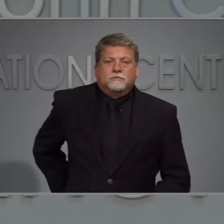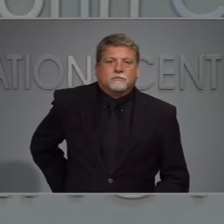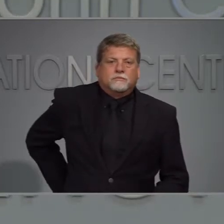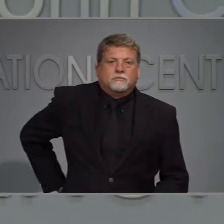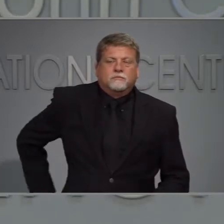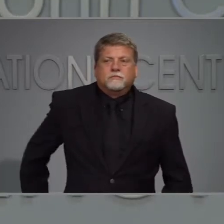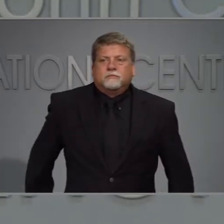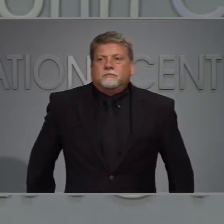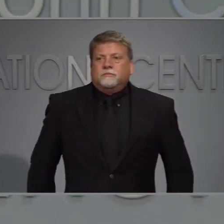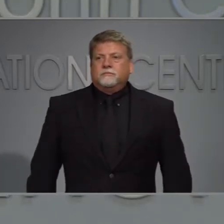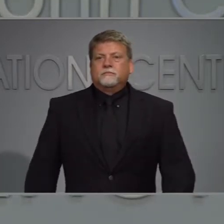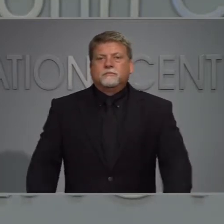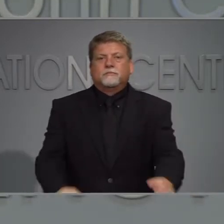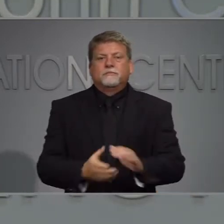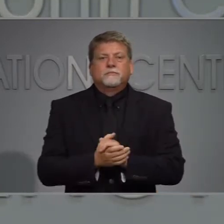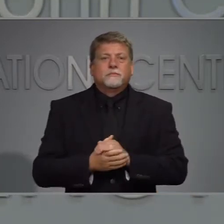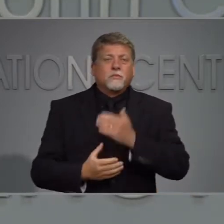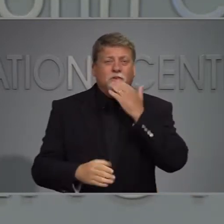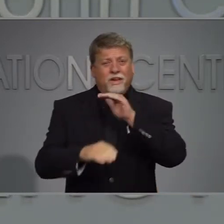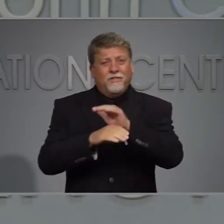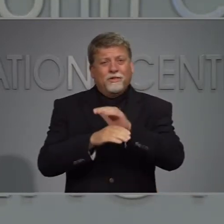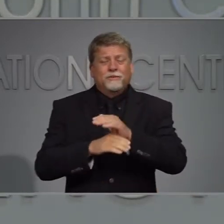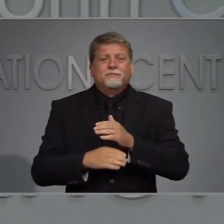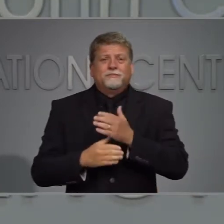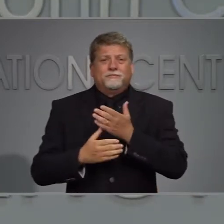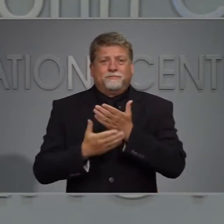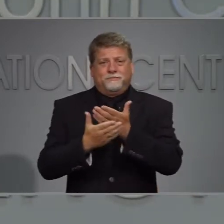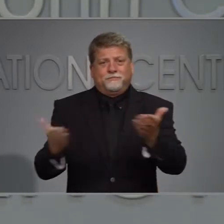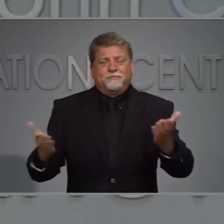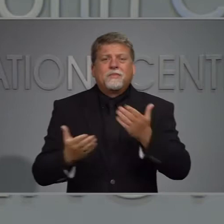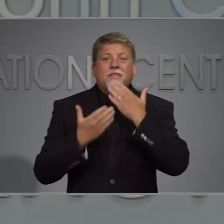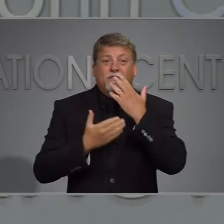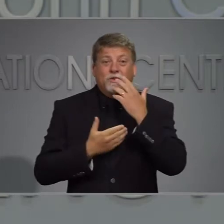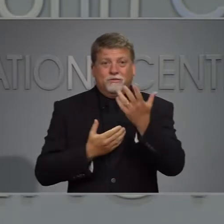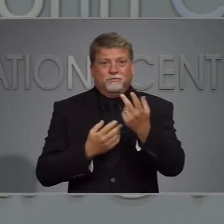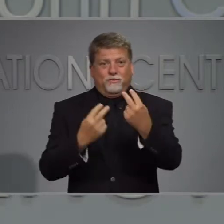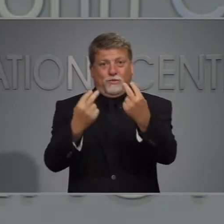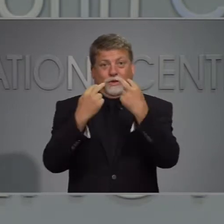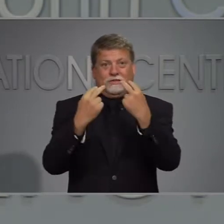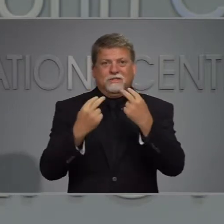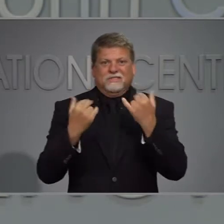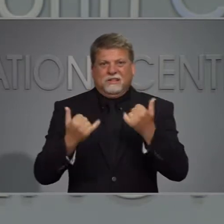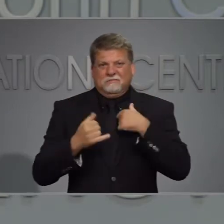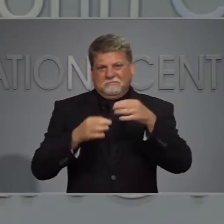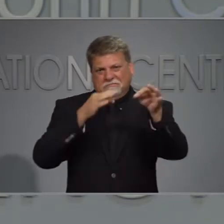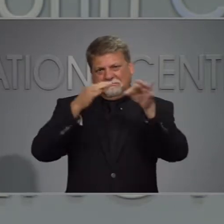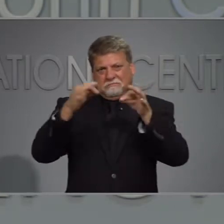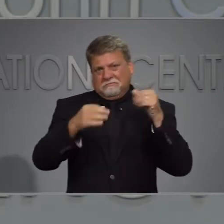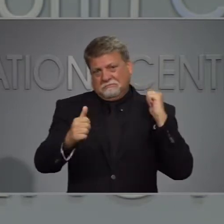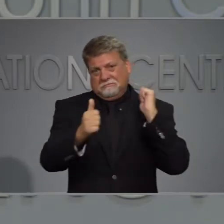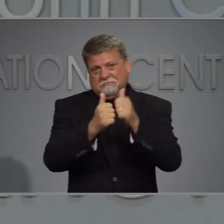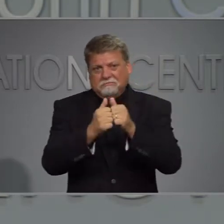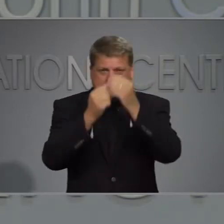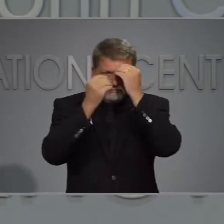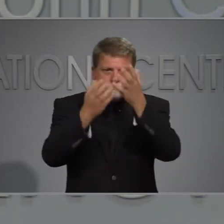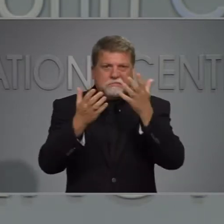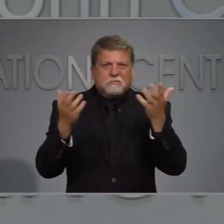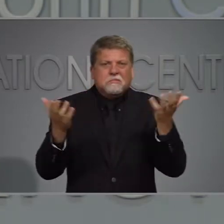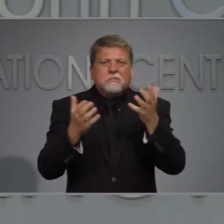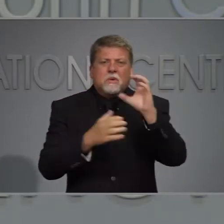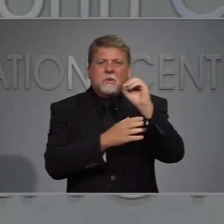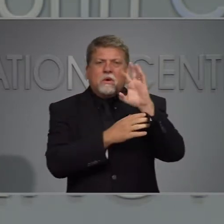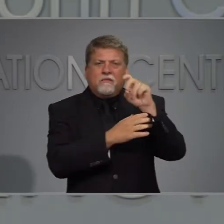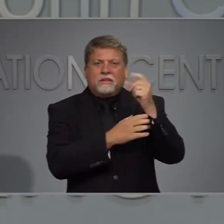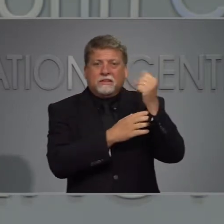Muy buenas tardes a todos. Gracias por escuchar la información actualizada de COVID-19 en Carolina del Norte. A partir de hoy tenemos por lo